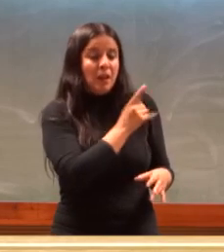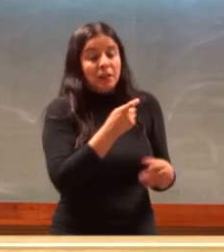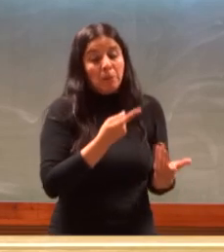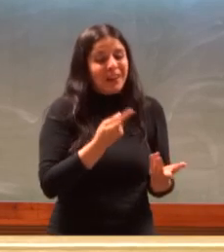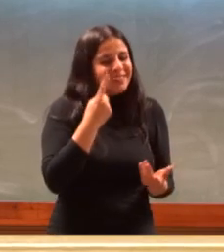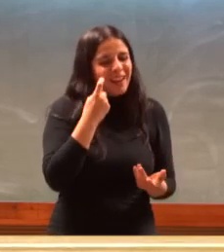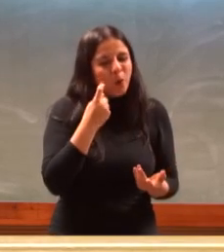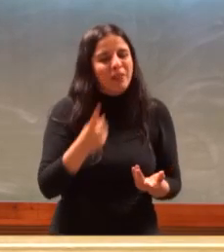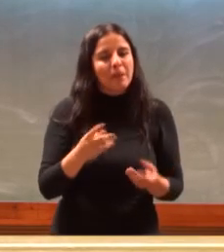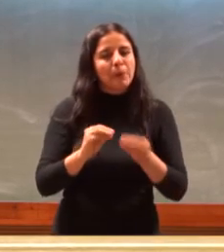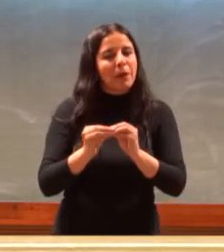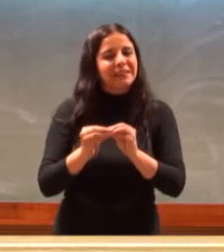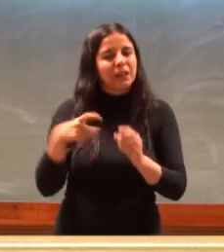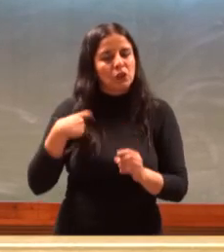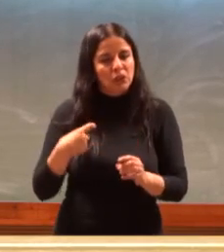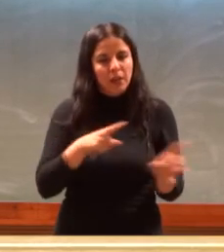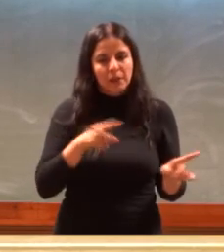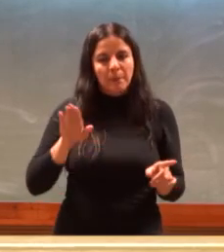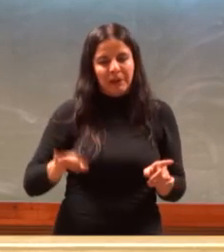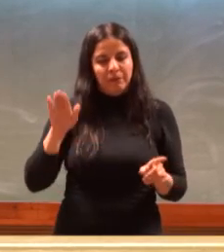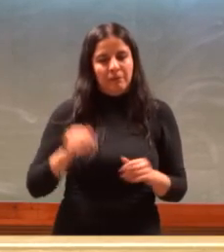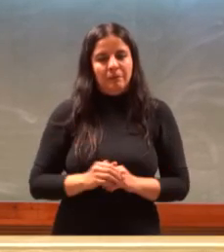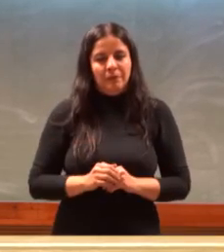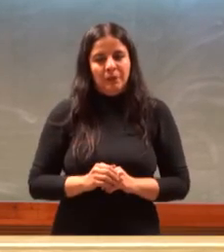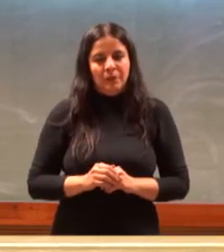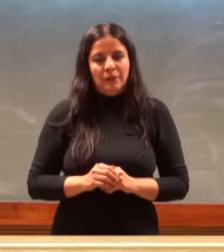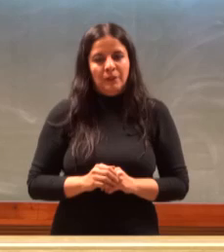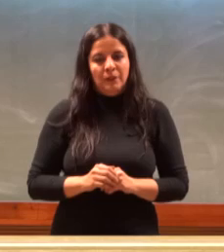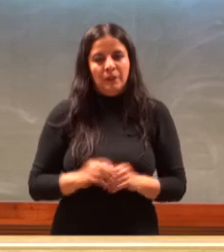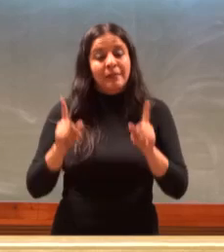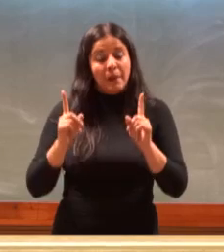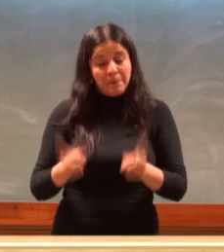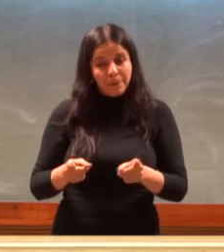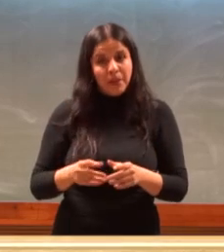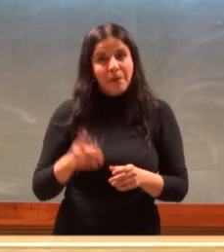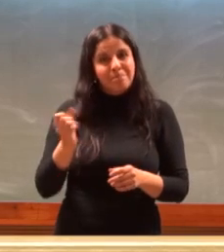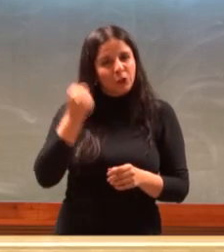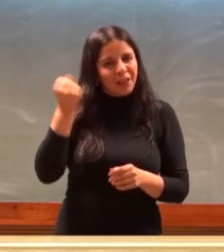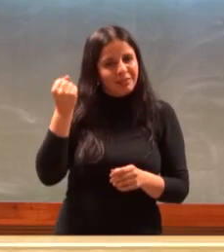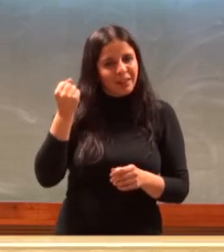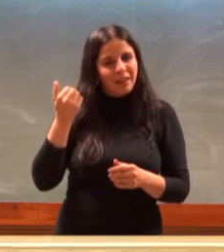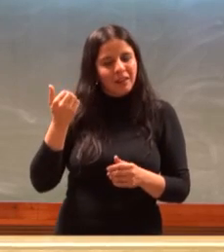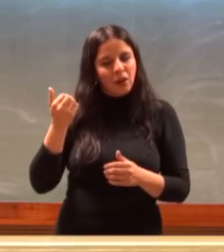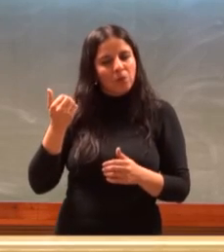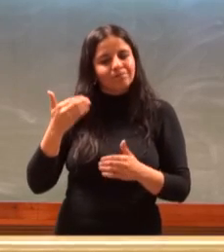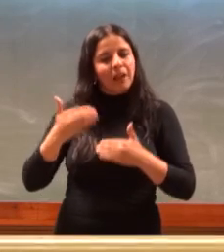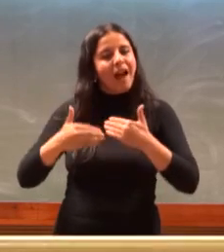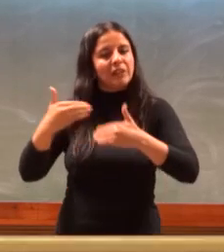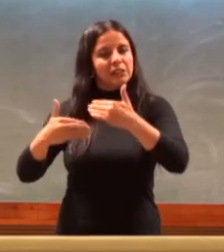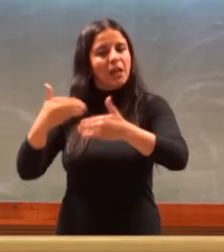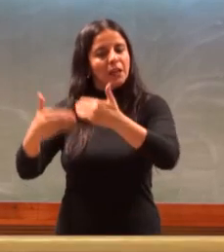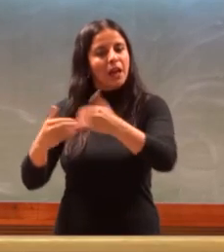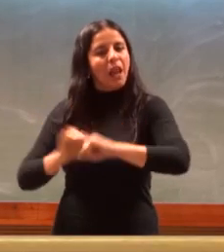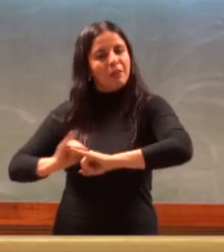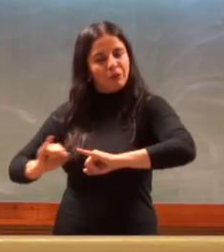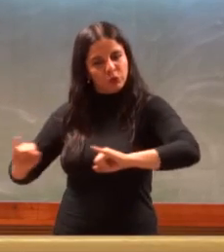sociales que tenga en cuenta eh Y que a su vez eh avanzar en la difusión a